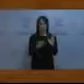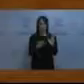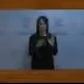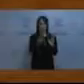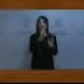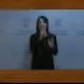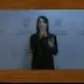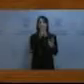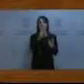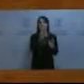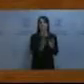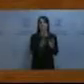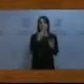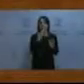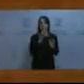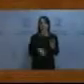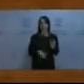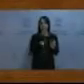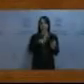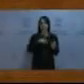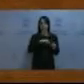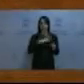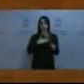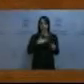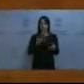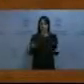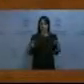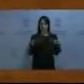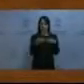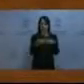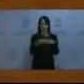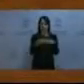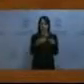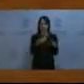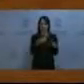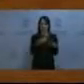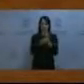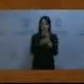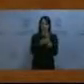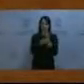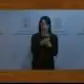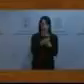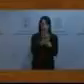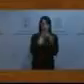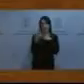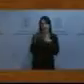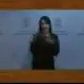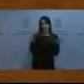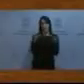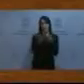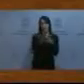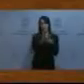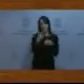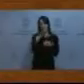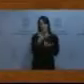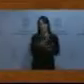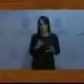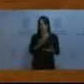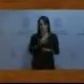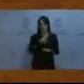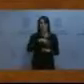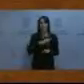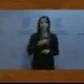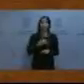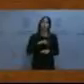los que estamos aquí para enredar, por los grupos entonces de la oposición, que todos eran solo el Partido Popular. Y lo advertíamos a quienes estaban para